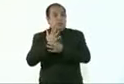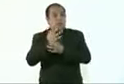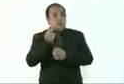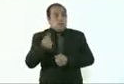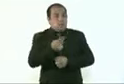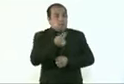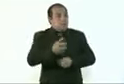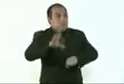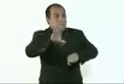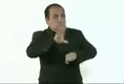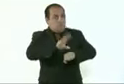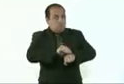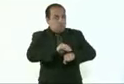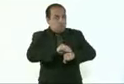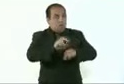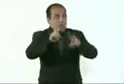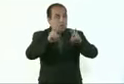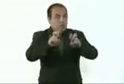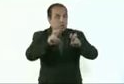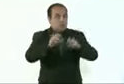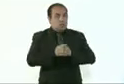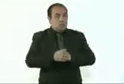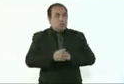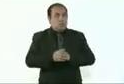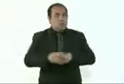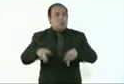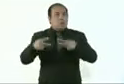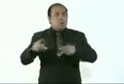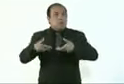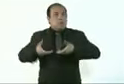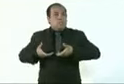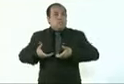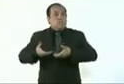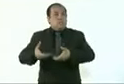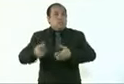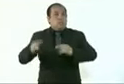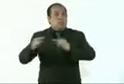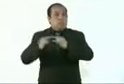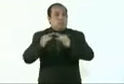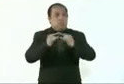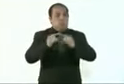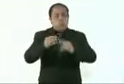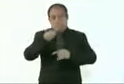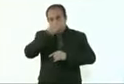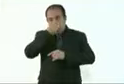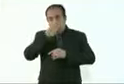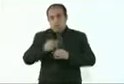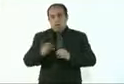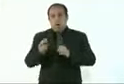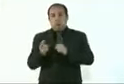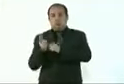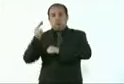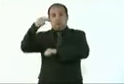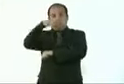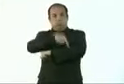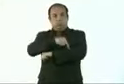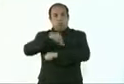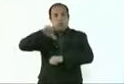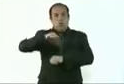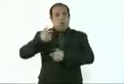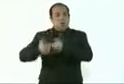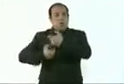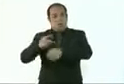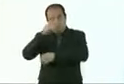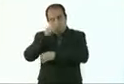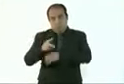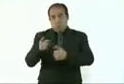dado permiso al tema del ambulantaje sobre el eje y cerca del Monumento a la Revolución. Hoy la economía de México